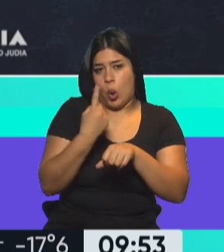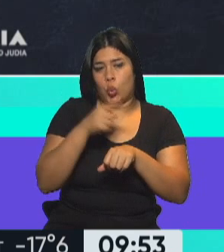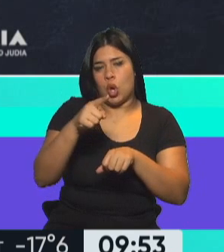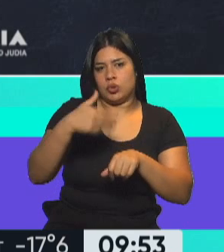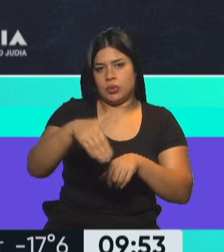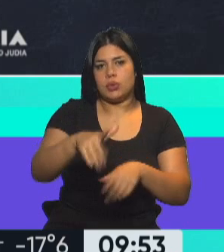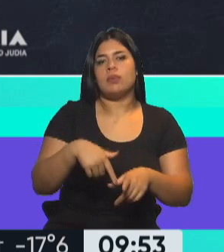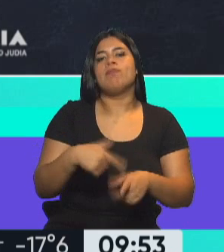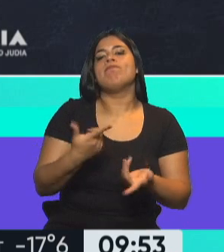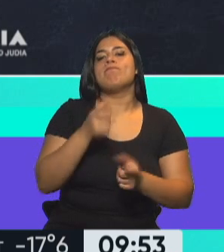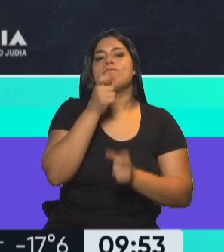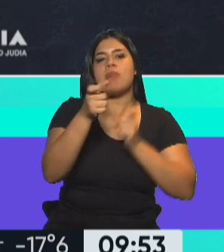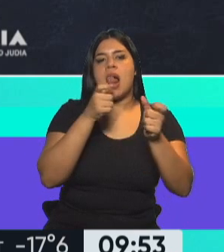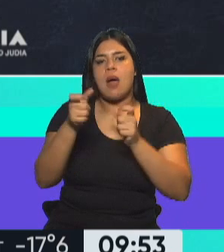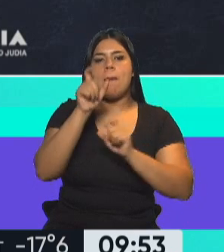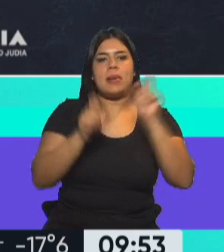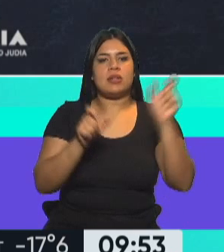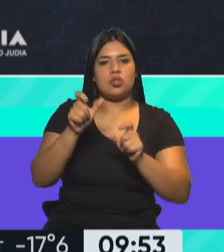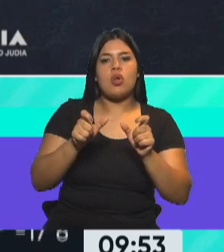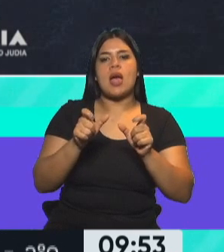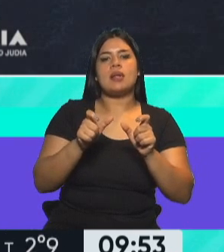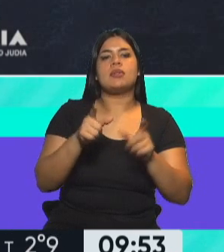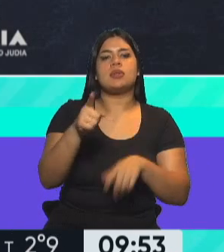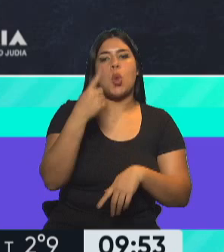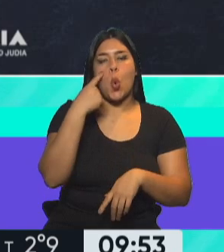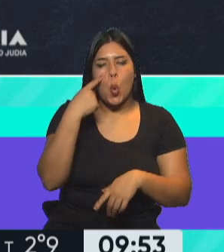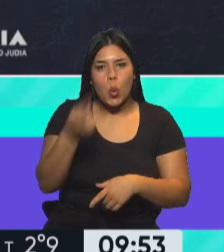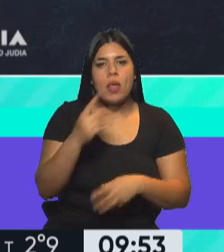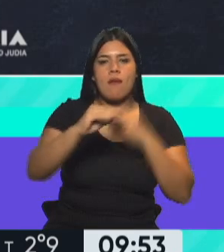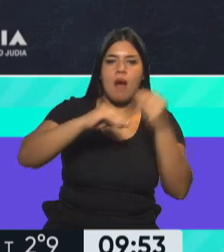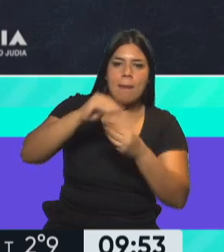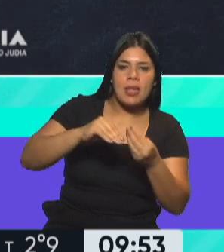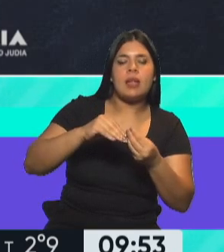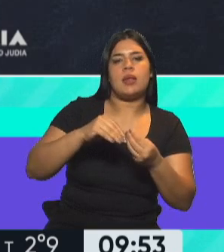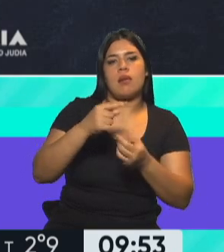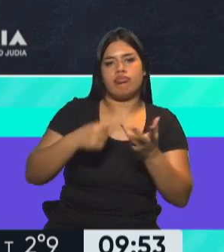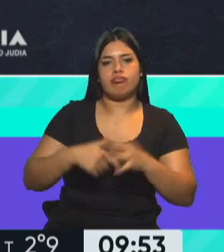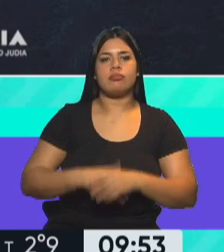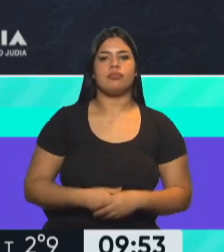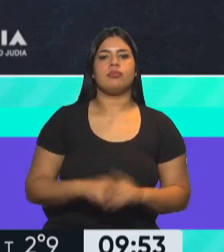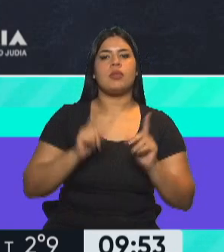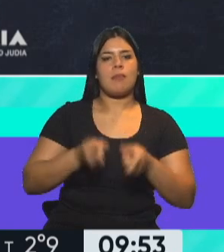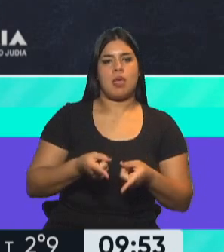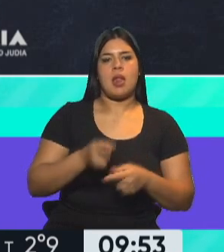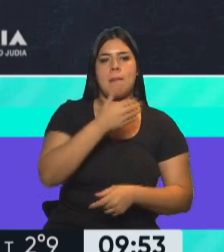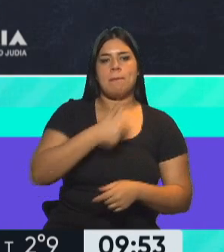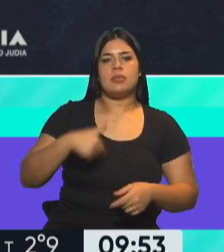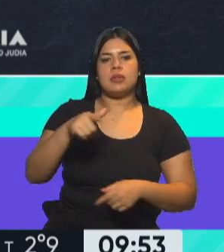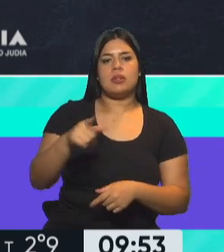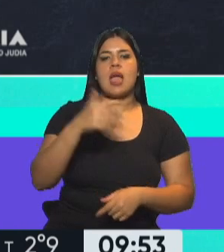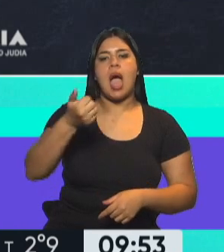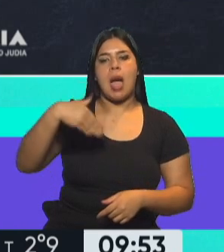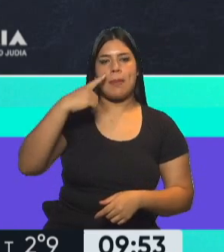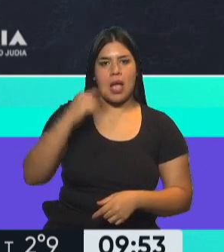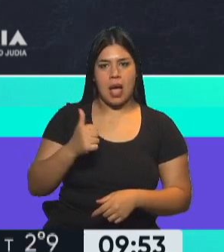víctimas sobrevivientes, familiares de las víctimas fatales y, claro está, el mensaje del titular de la AMIA. En exactamente